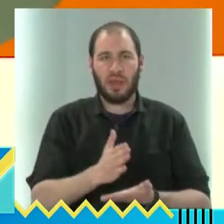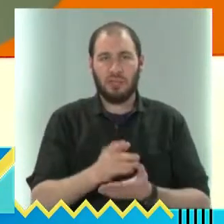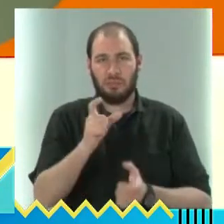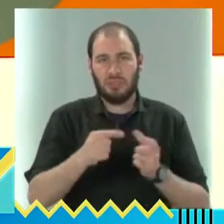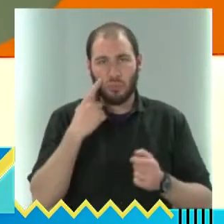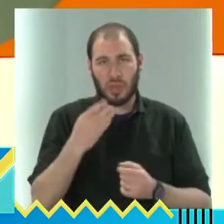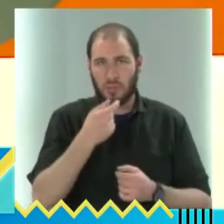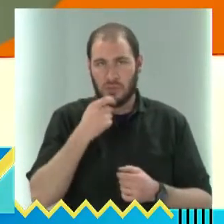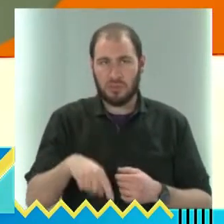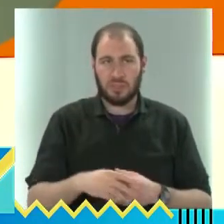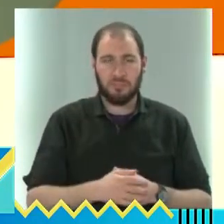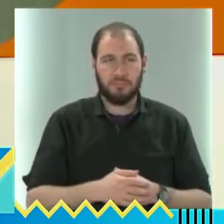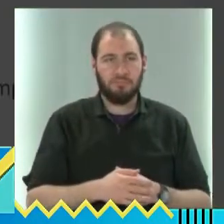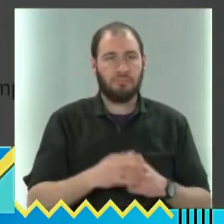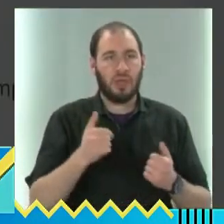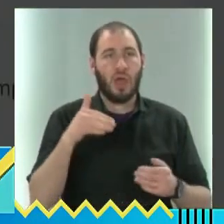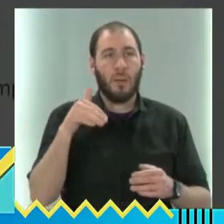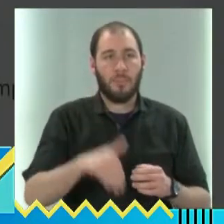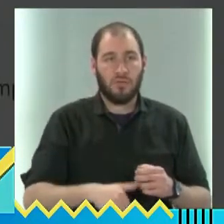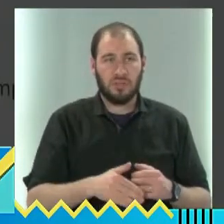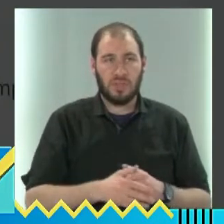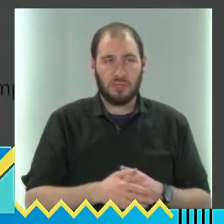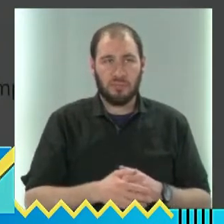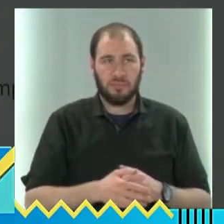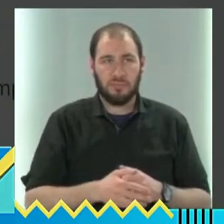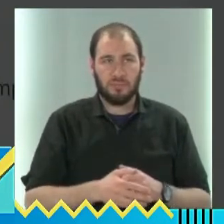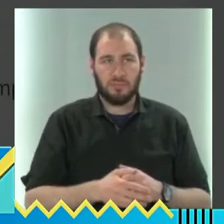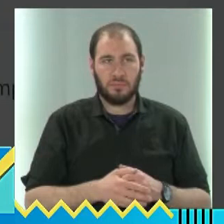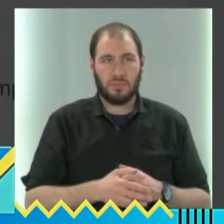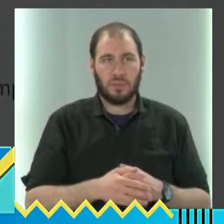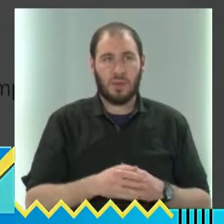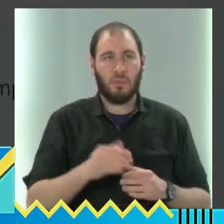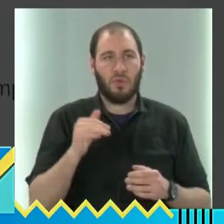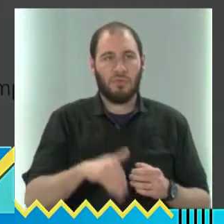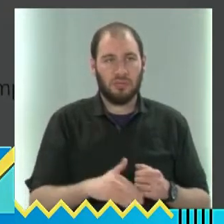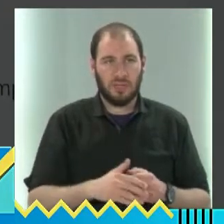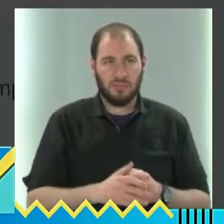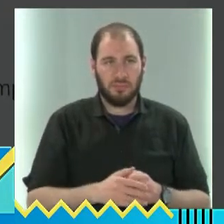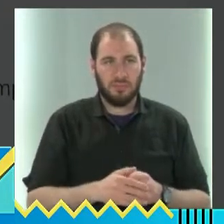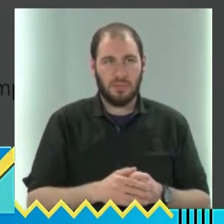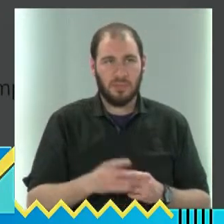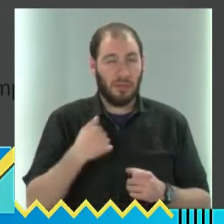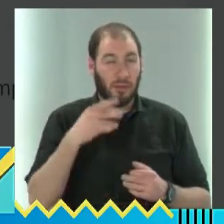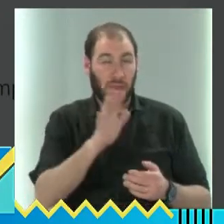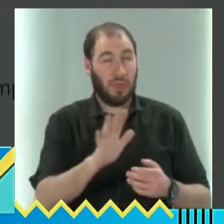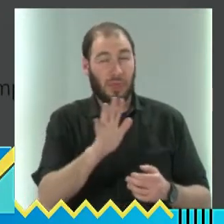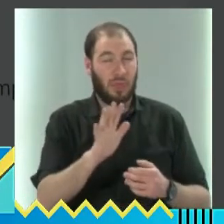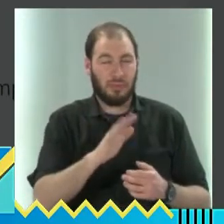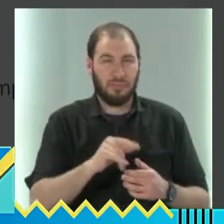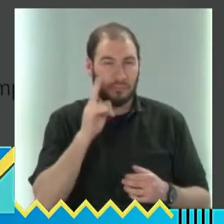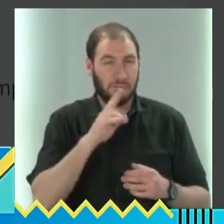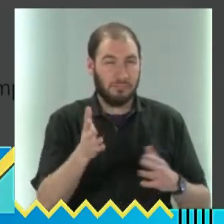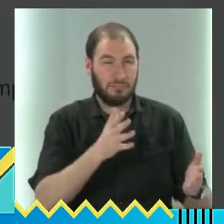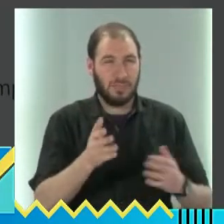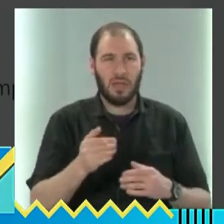los ciudadanos mendocinos. Bien, profundizar entonces la... A ver, no alcanzo a leer de acá, no sé, Adrián, si